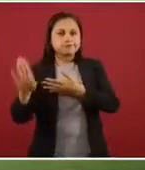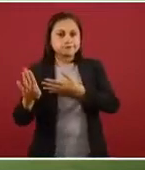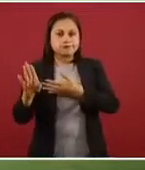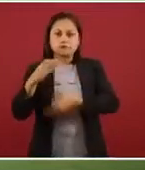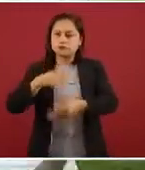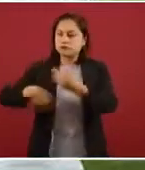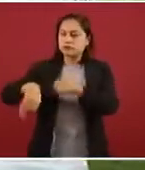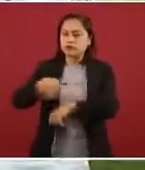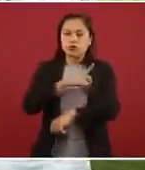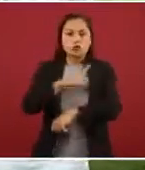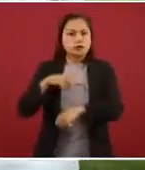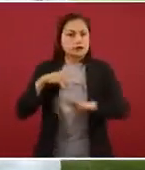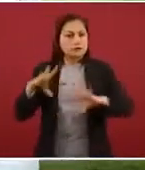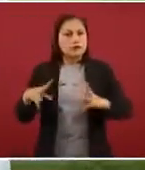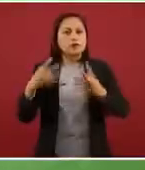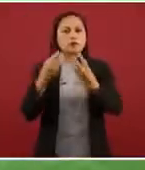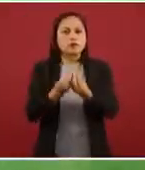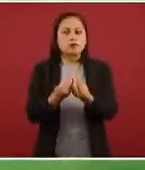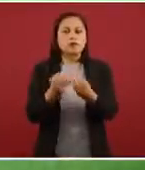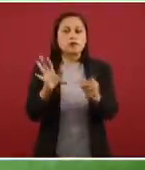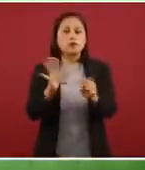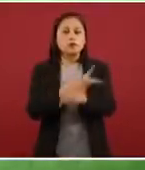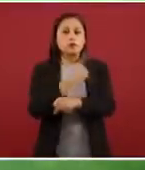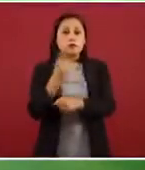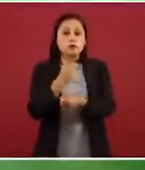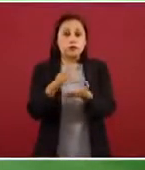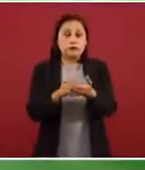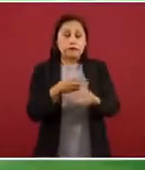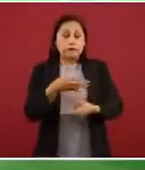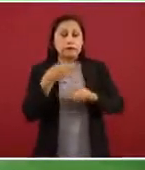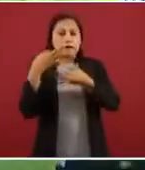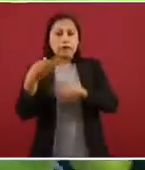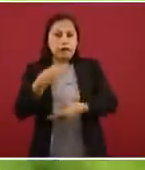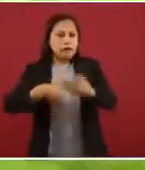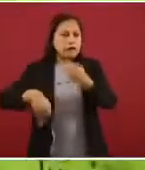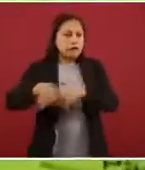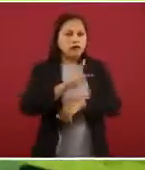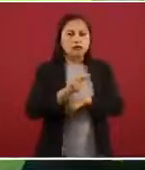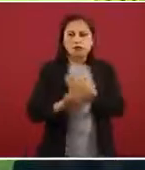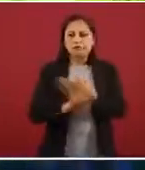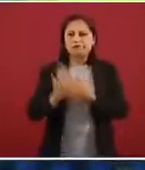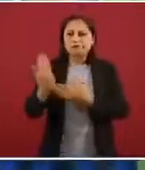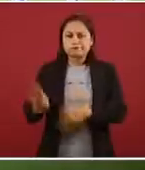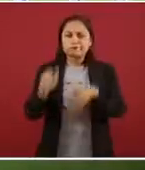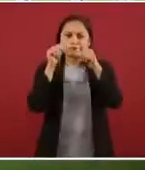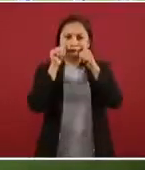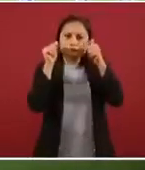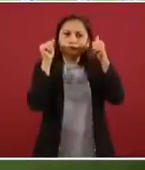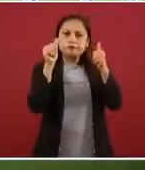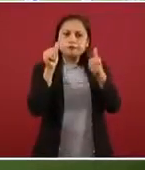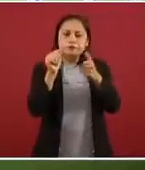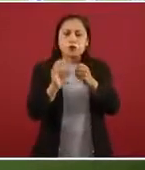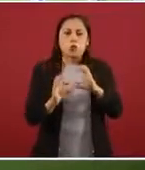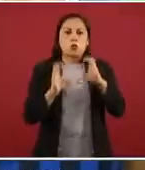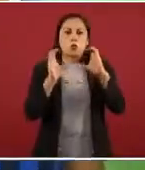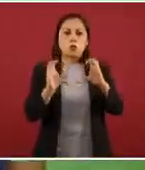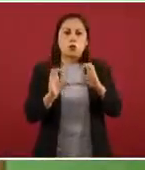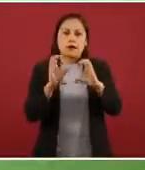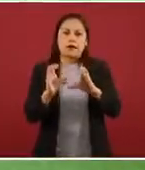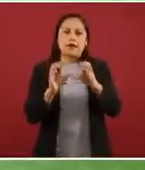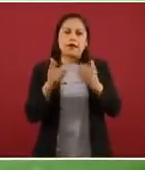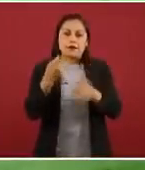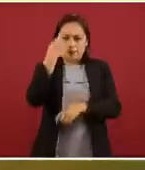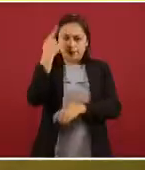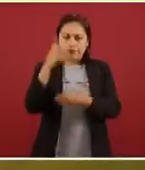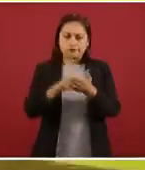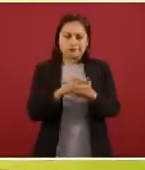unirse. Porque las adicciones las prevenimos todos. Escuchemos y prevengamos las adicciones. Para comprender, para cuidarnos unos